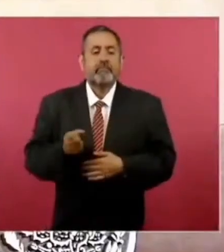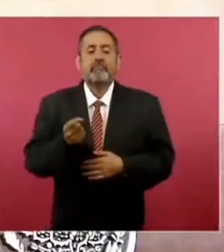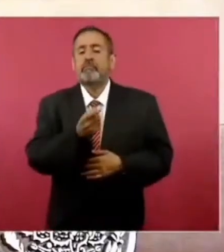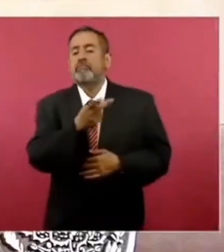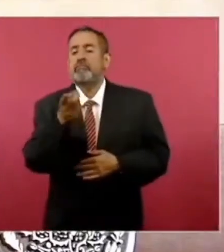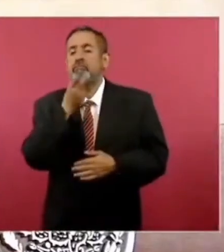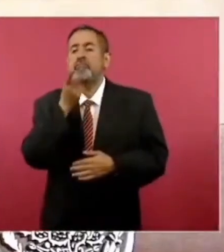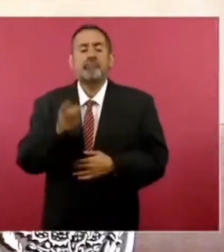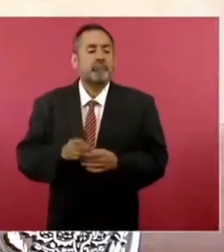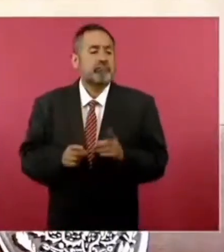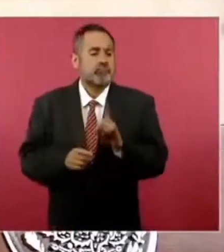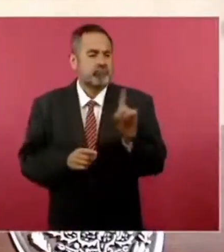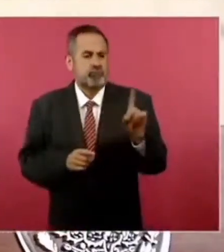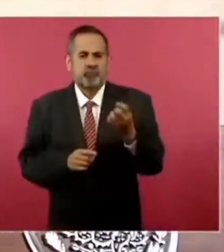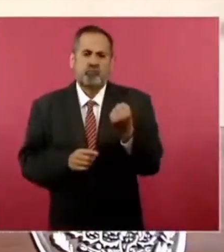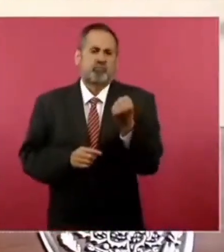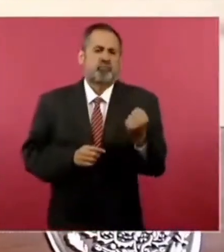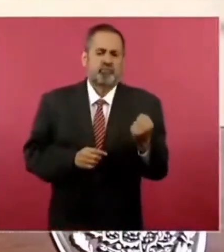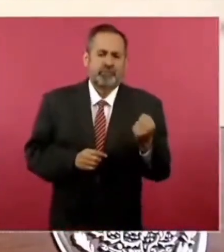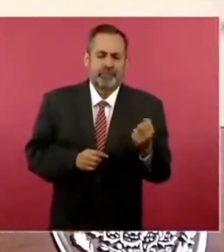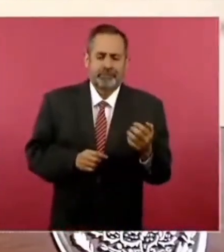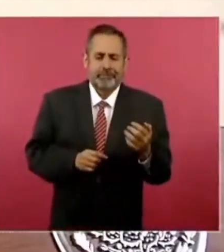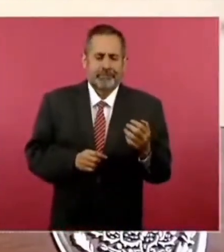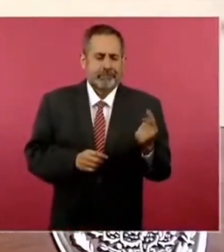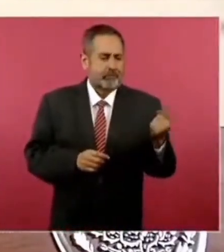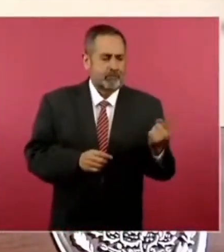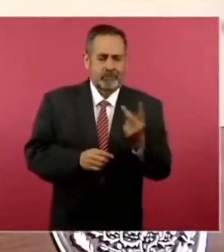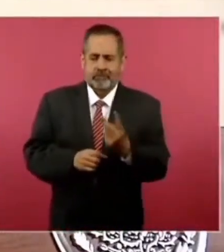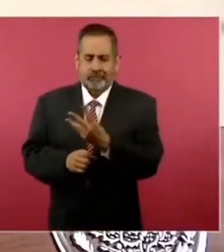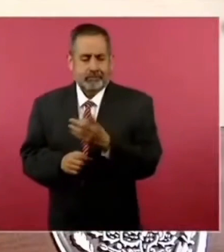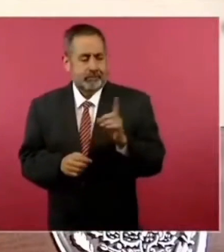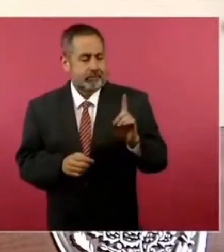extrema. Y yo creo que